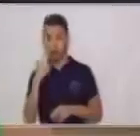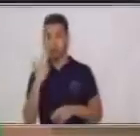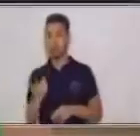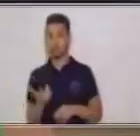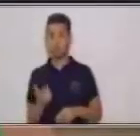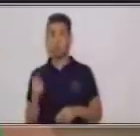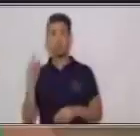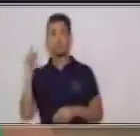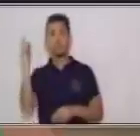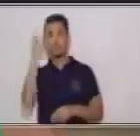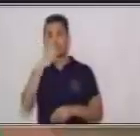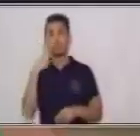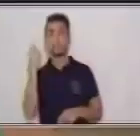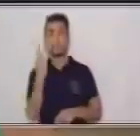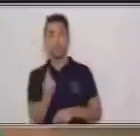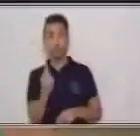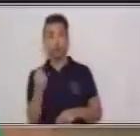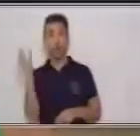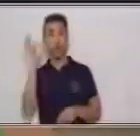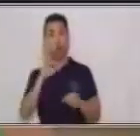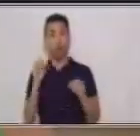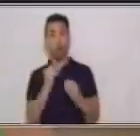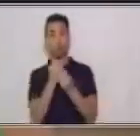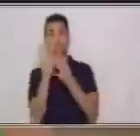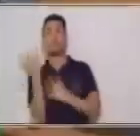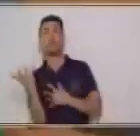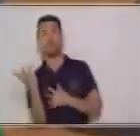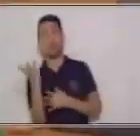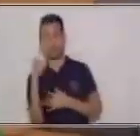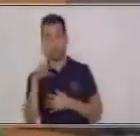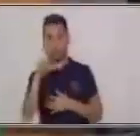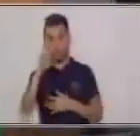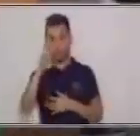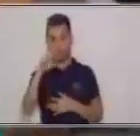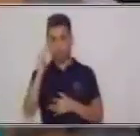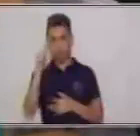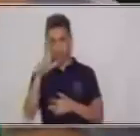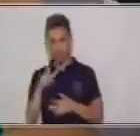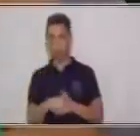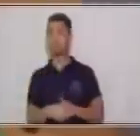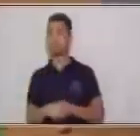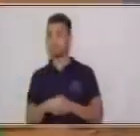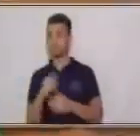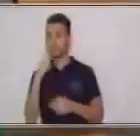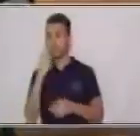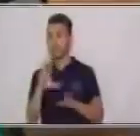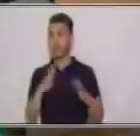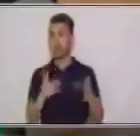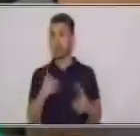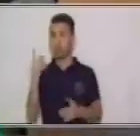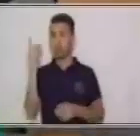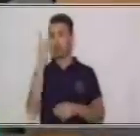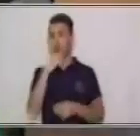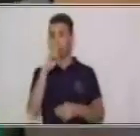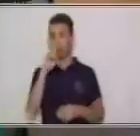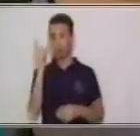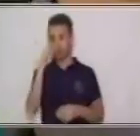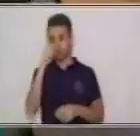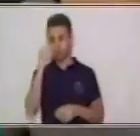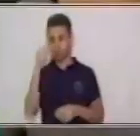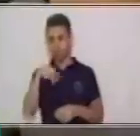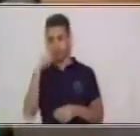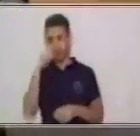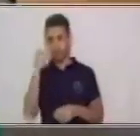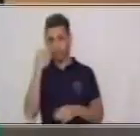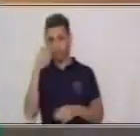objetos, etc. Acá vemos entonces la clasificación de los sustantivos, porque de manera general nos